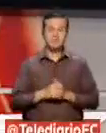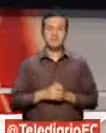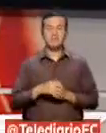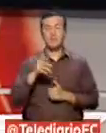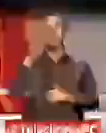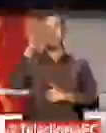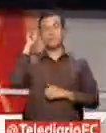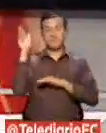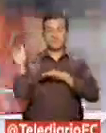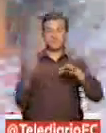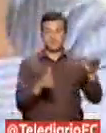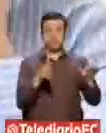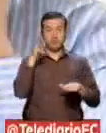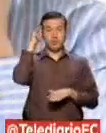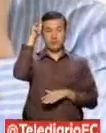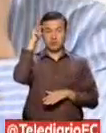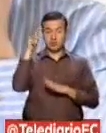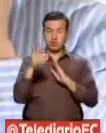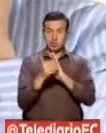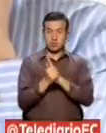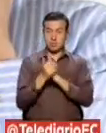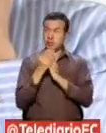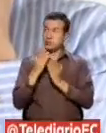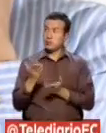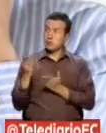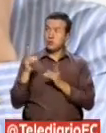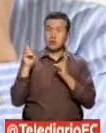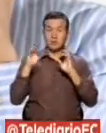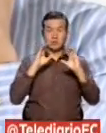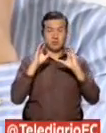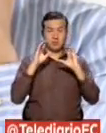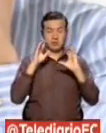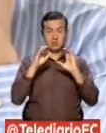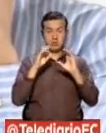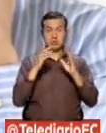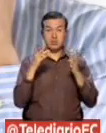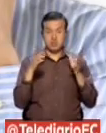docente, investigador, consultor y capacitador sobre comunicación